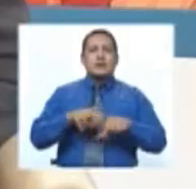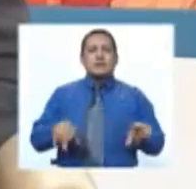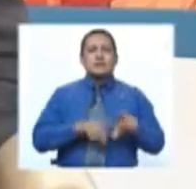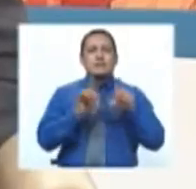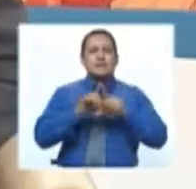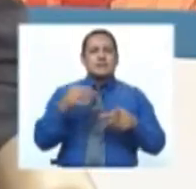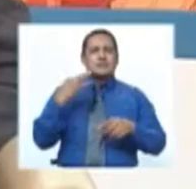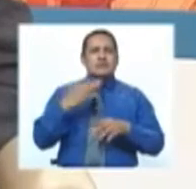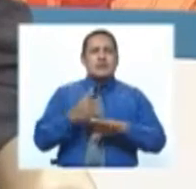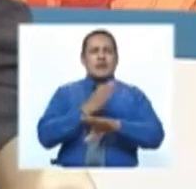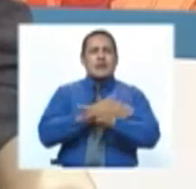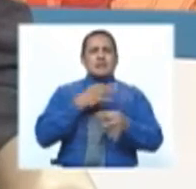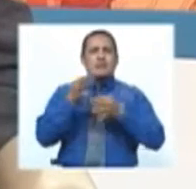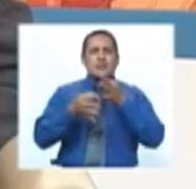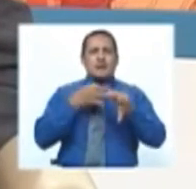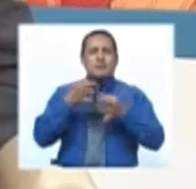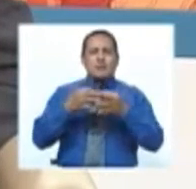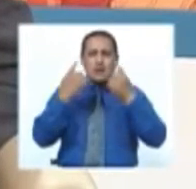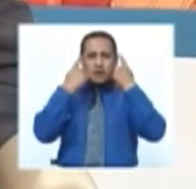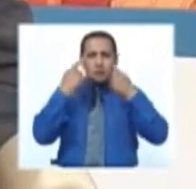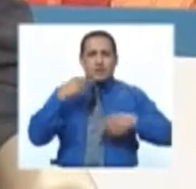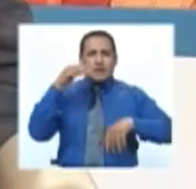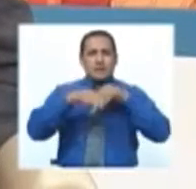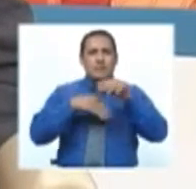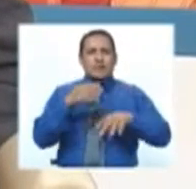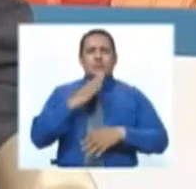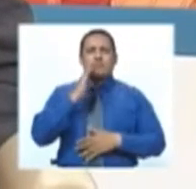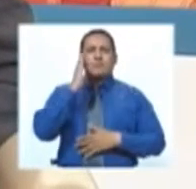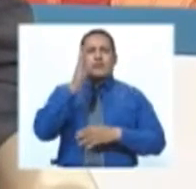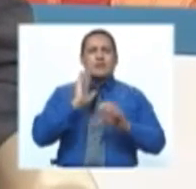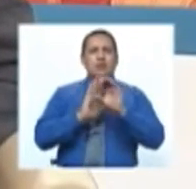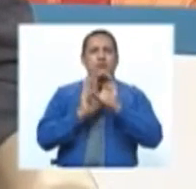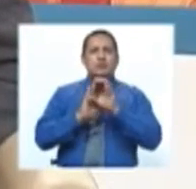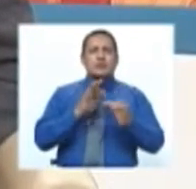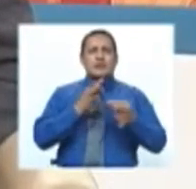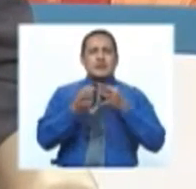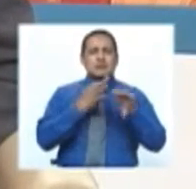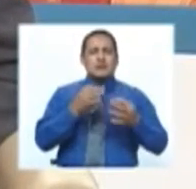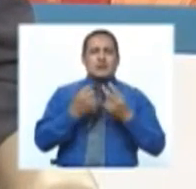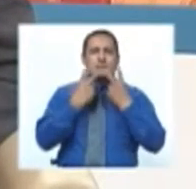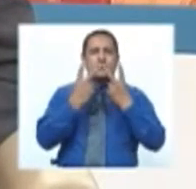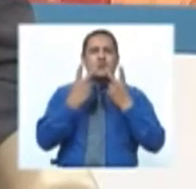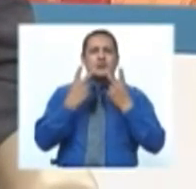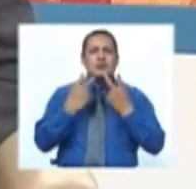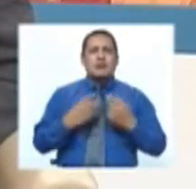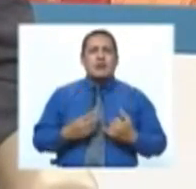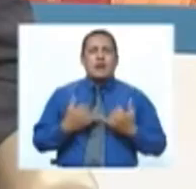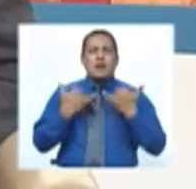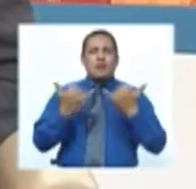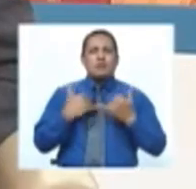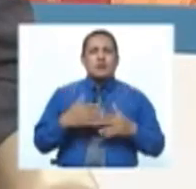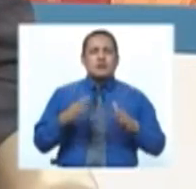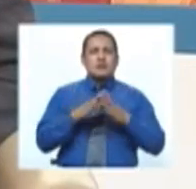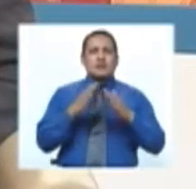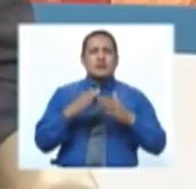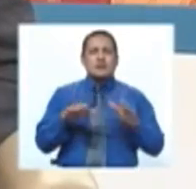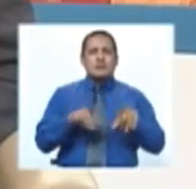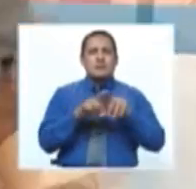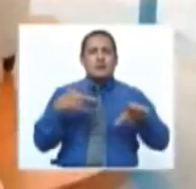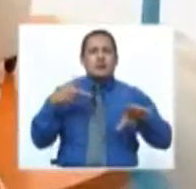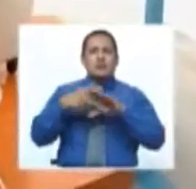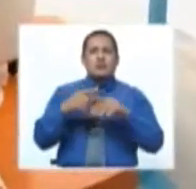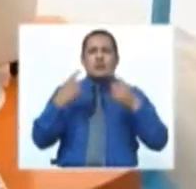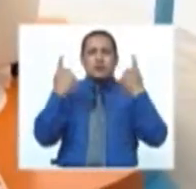Y ahora, y siempre hablando dentro de las playas, recuerdo que hay una disposición en la Constitución que pone algún tipo de paralé a